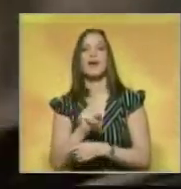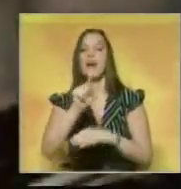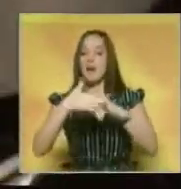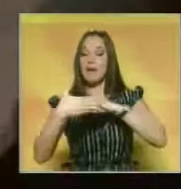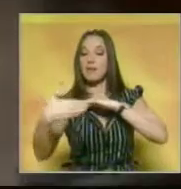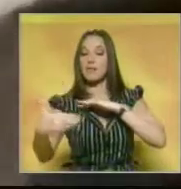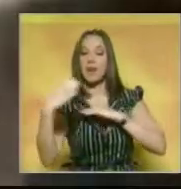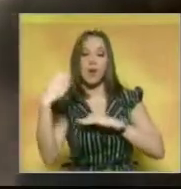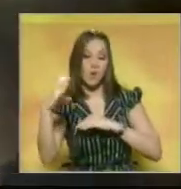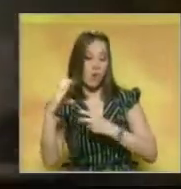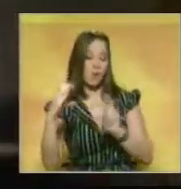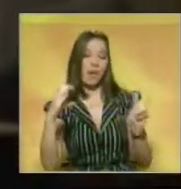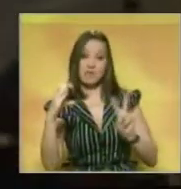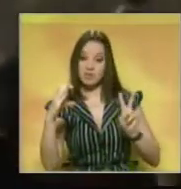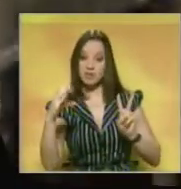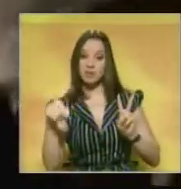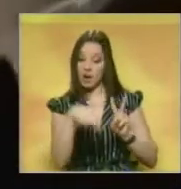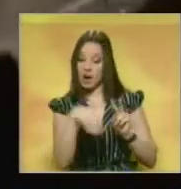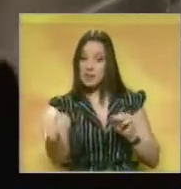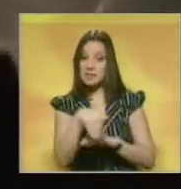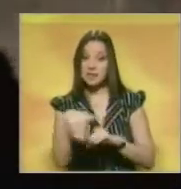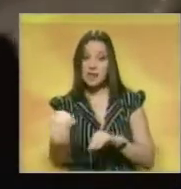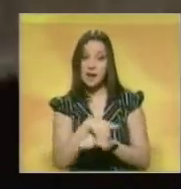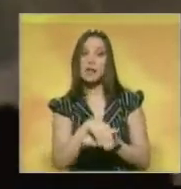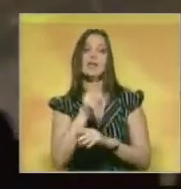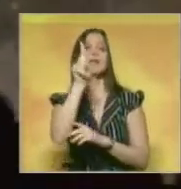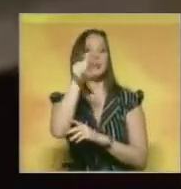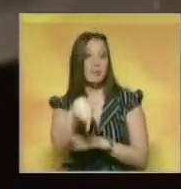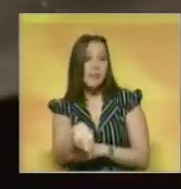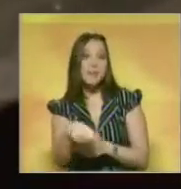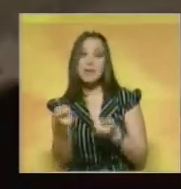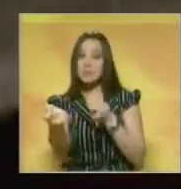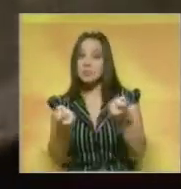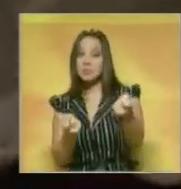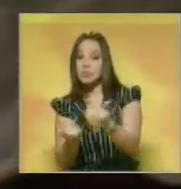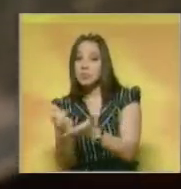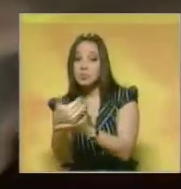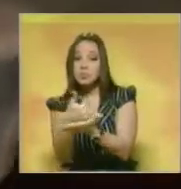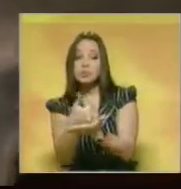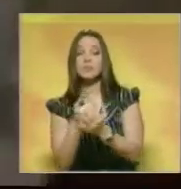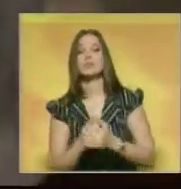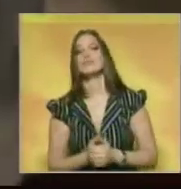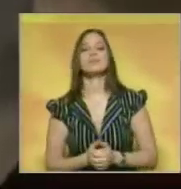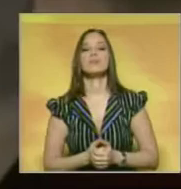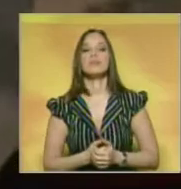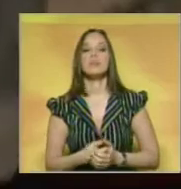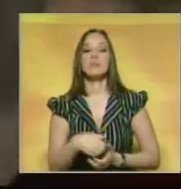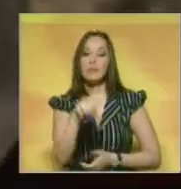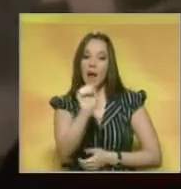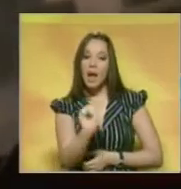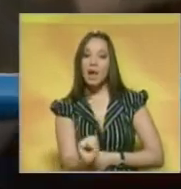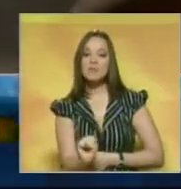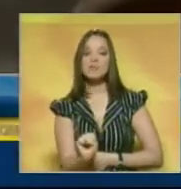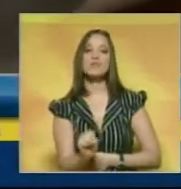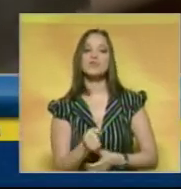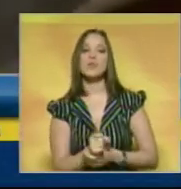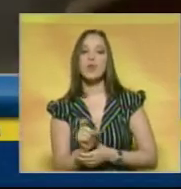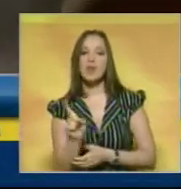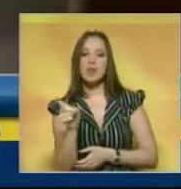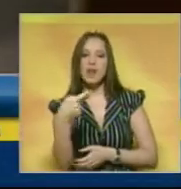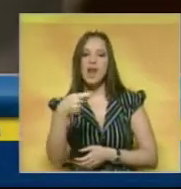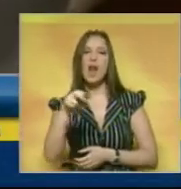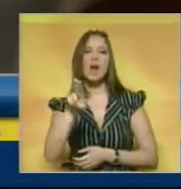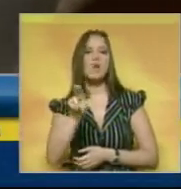frontera entre Colombia y Venezuela. Bueno, realmente ellos tienen un centro de acopio en la Majayura, al sur de La Guajira. Es una zona